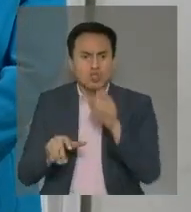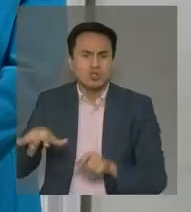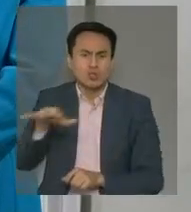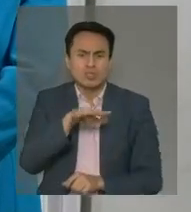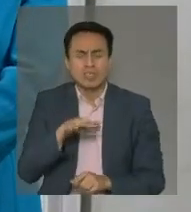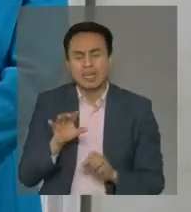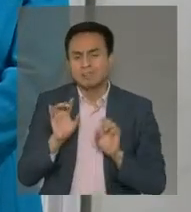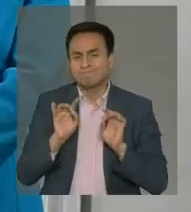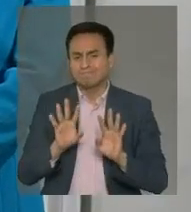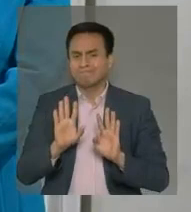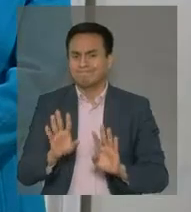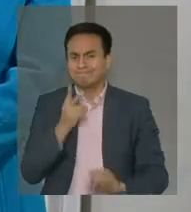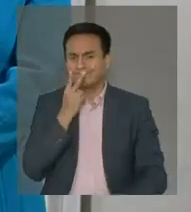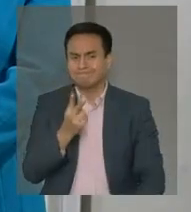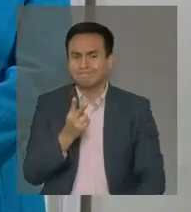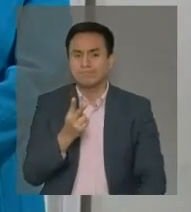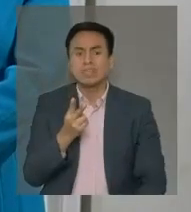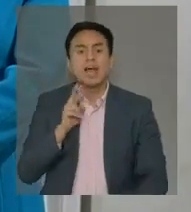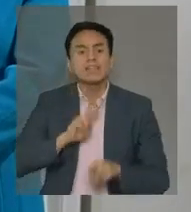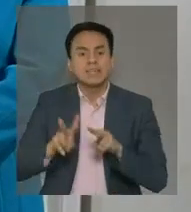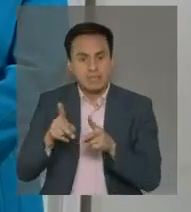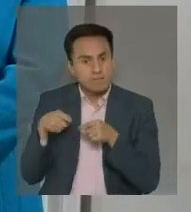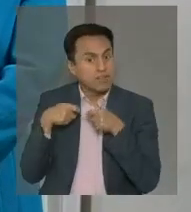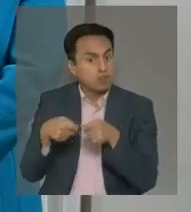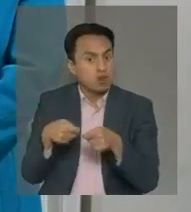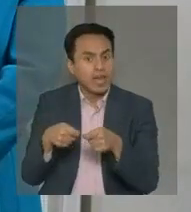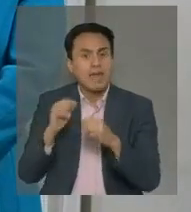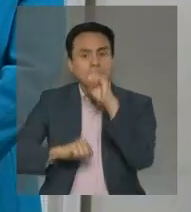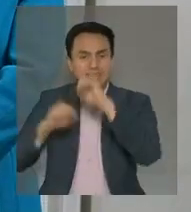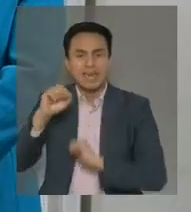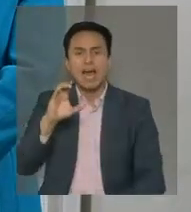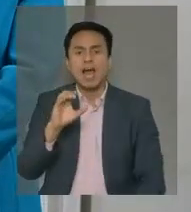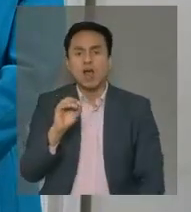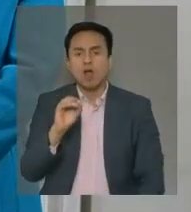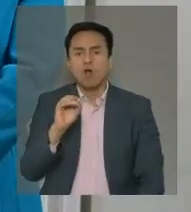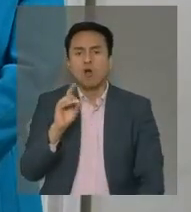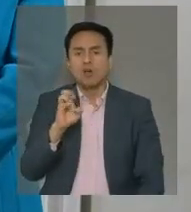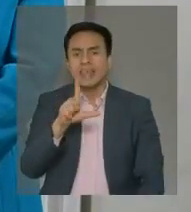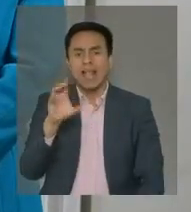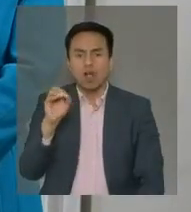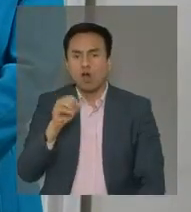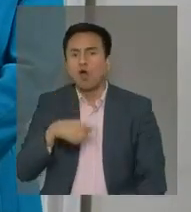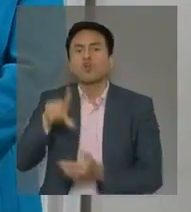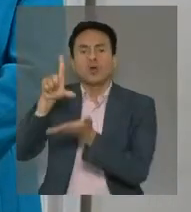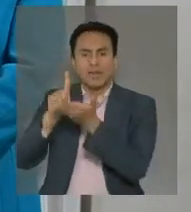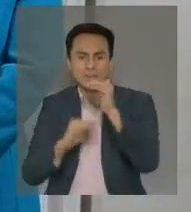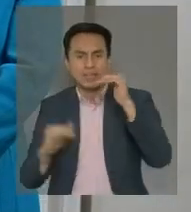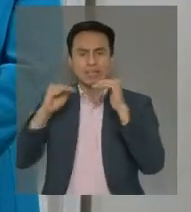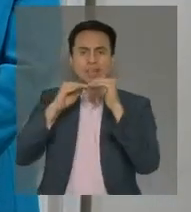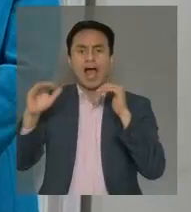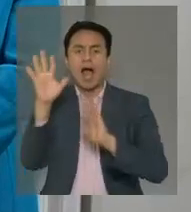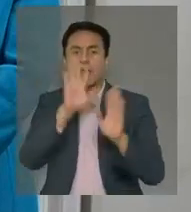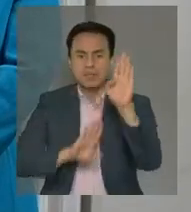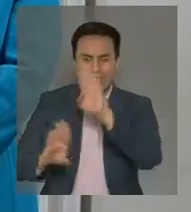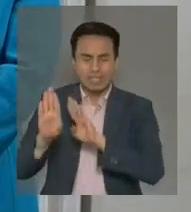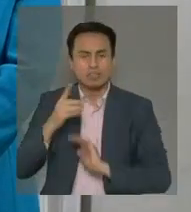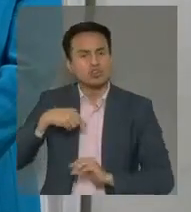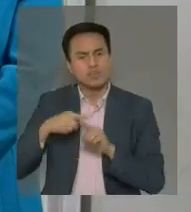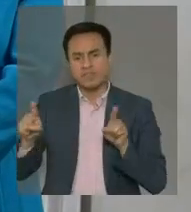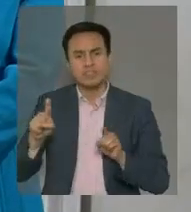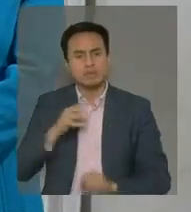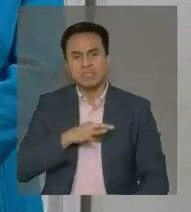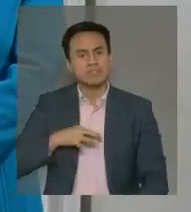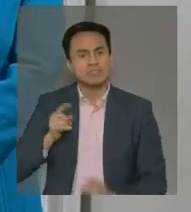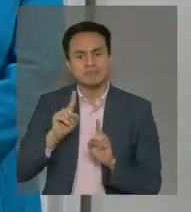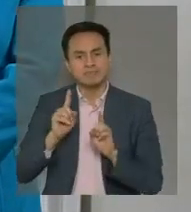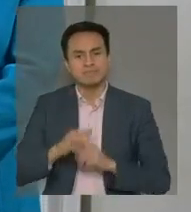es ineludible si no realizar esa inversión en la empresa de codelco en otra zona con los más altos estándares ambientales y con eso no tenemos ninguna diferencia con la